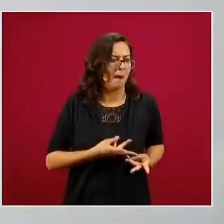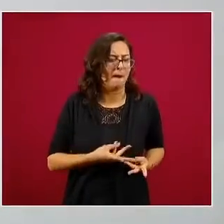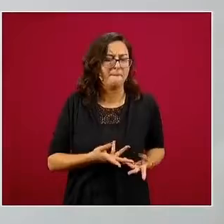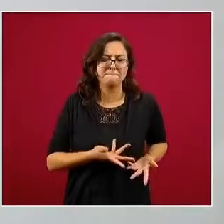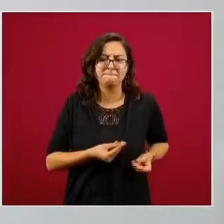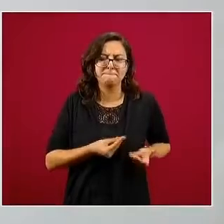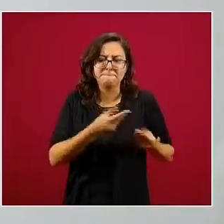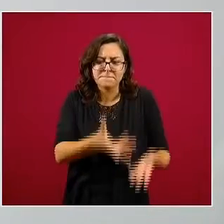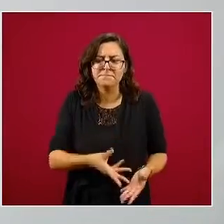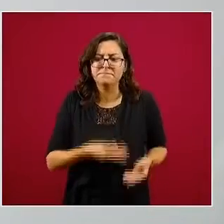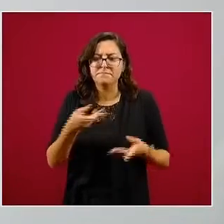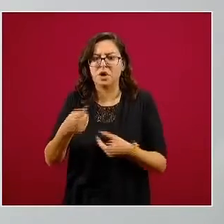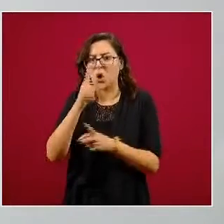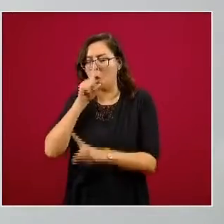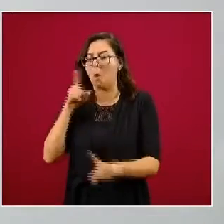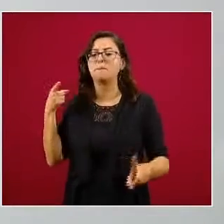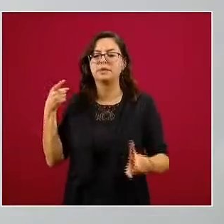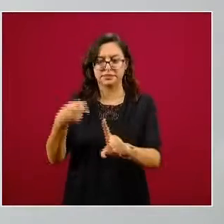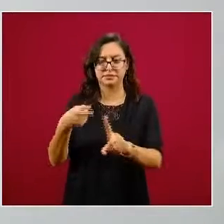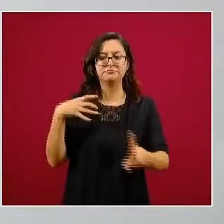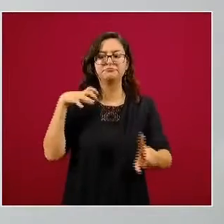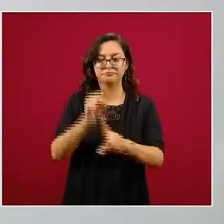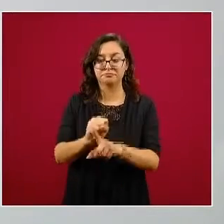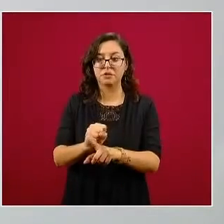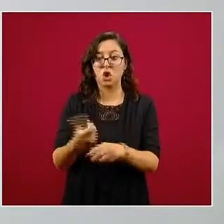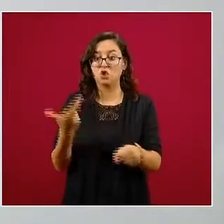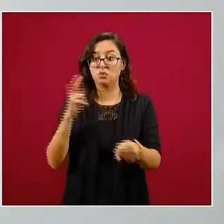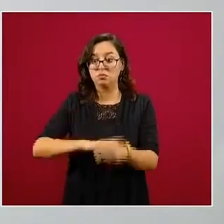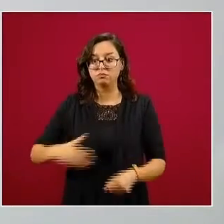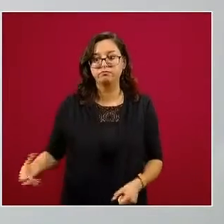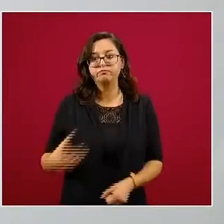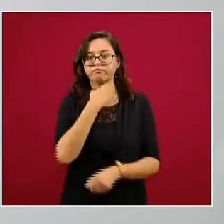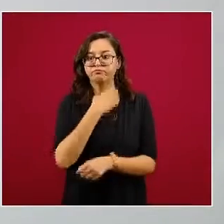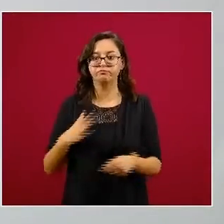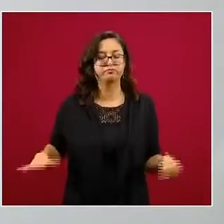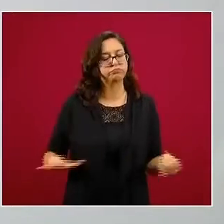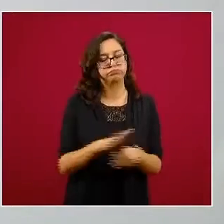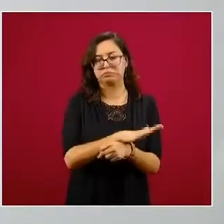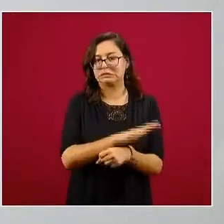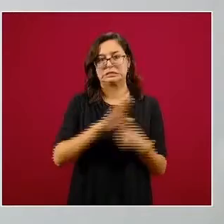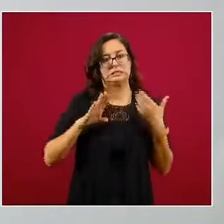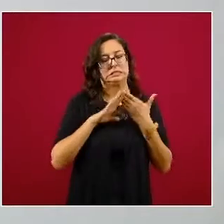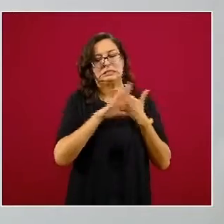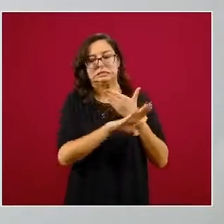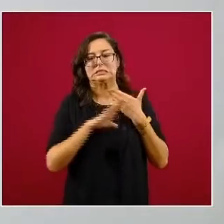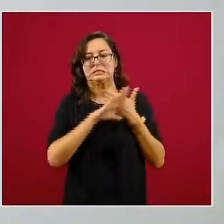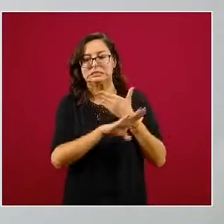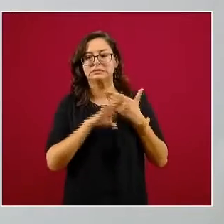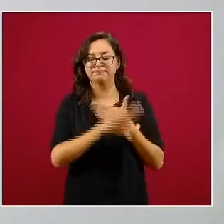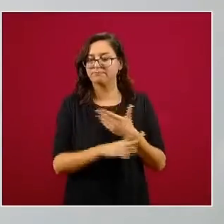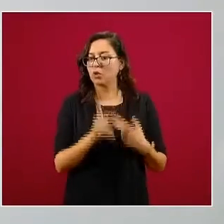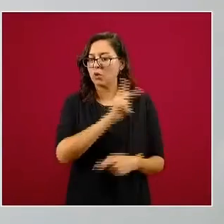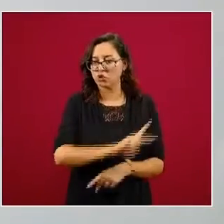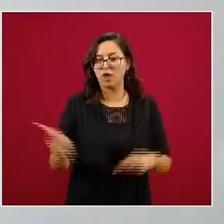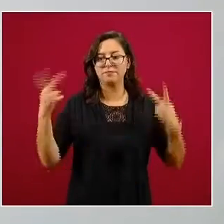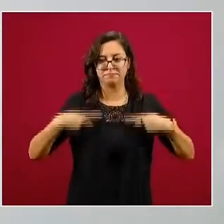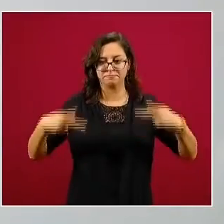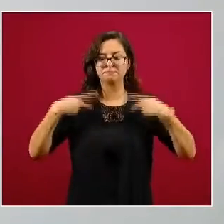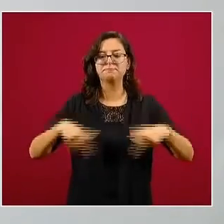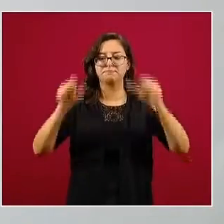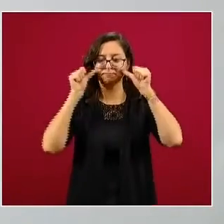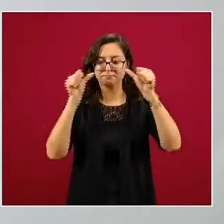tiene en el Hospital de la Margarita, una ampliación que venía desde antes del COVID de 50 camas, que todavía no entra